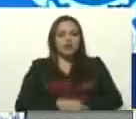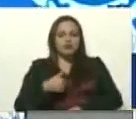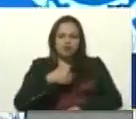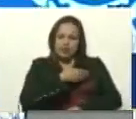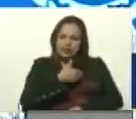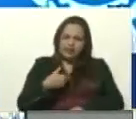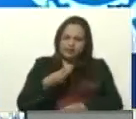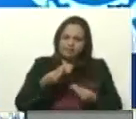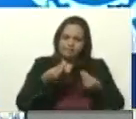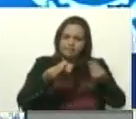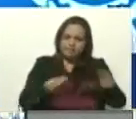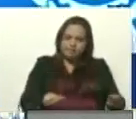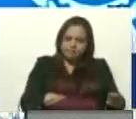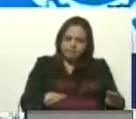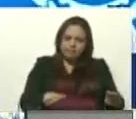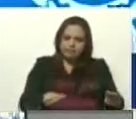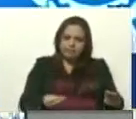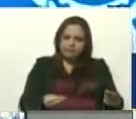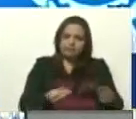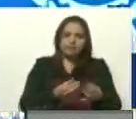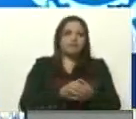dejarle esta